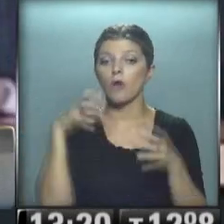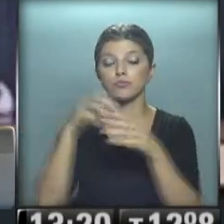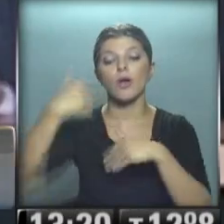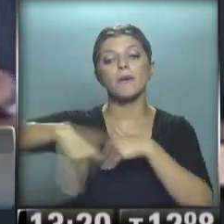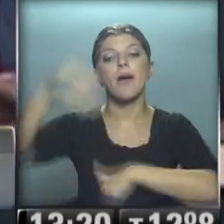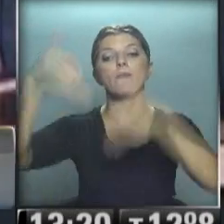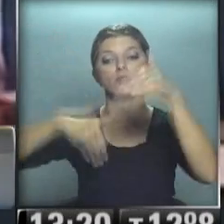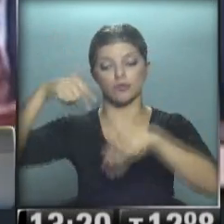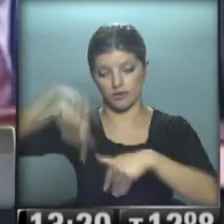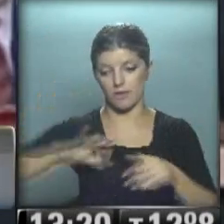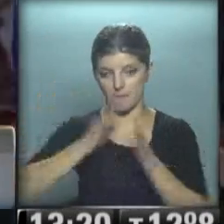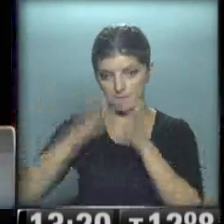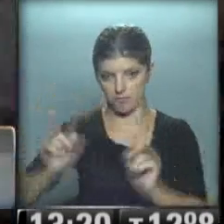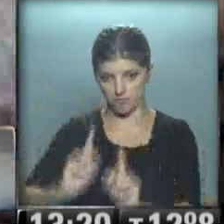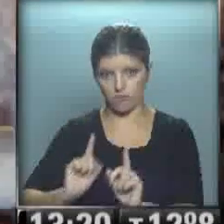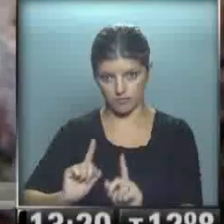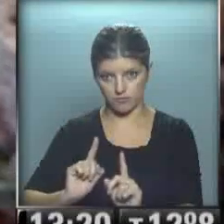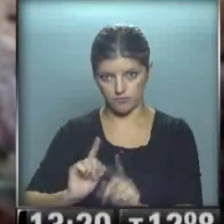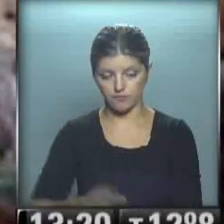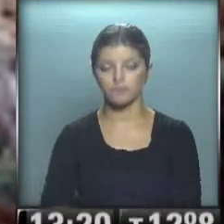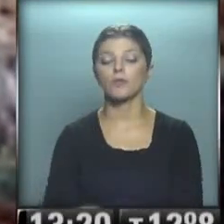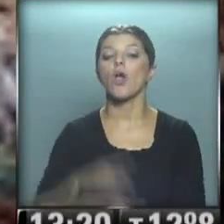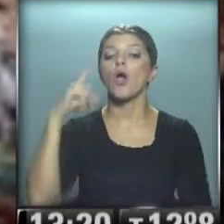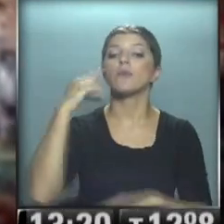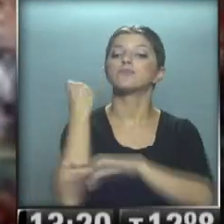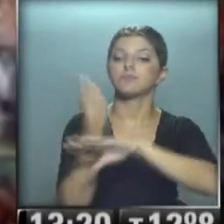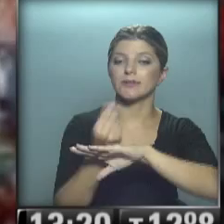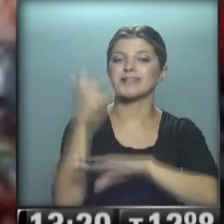celebrarán este año. Con una población de